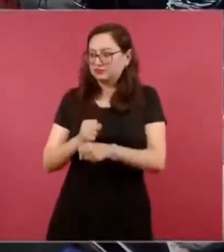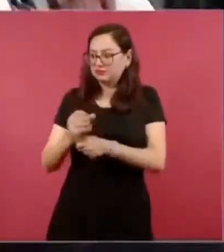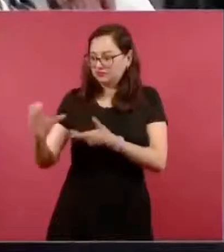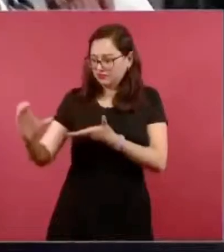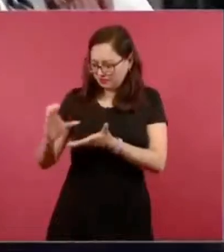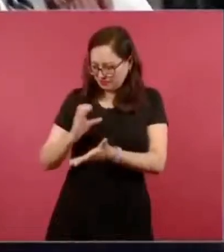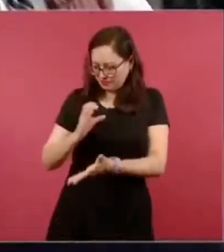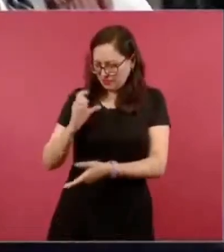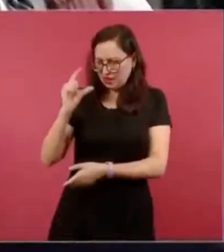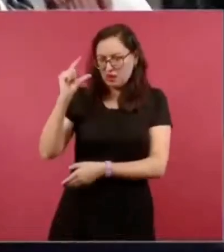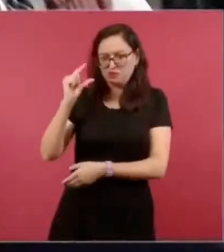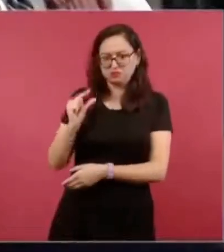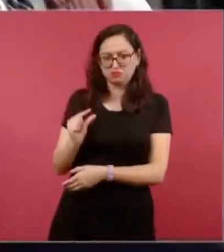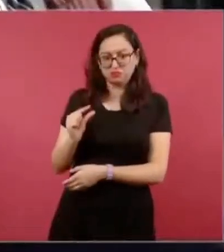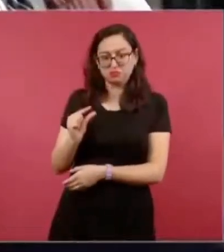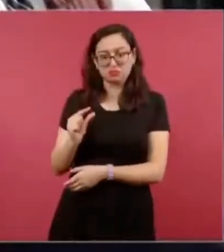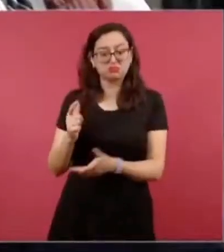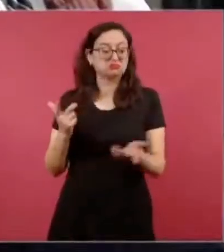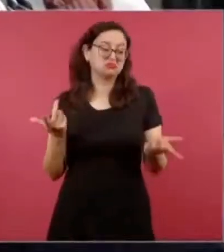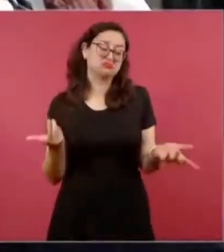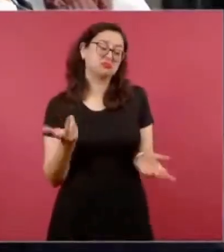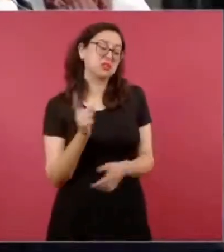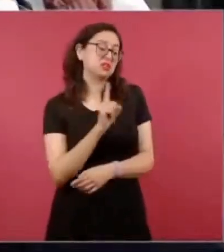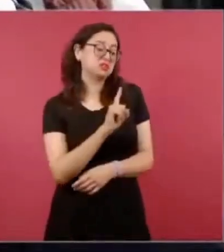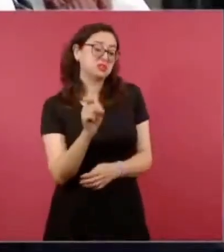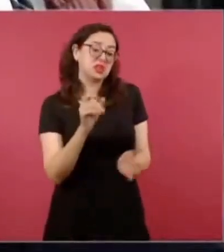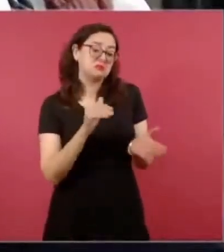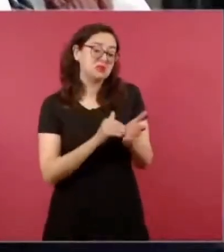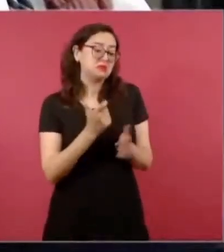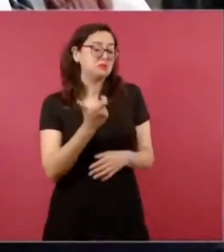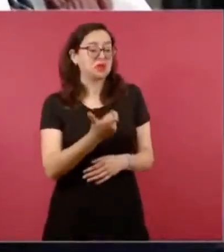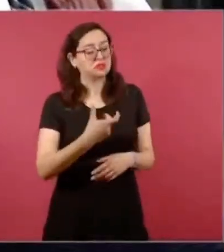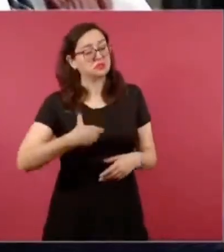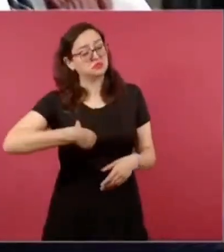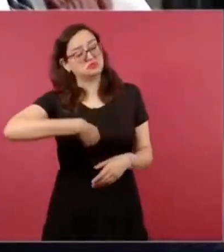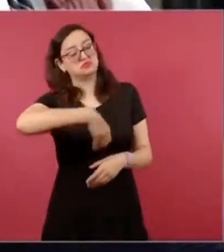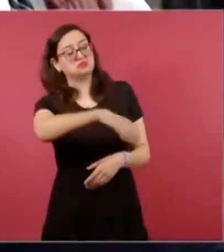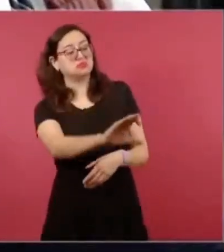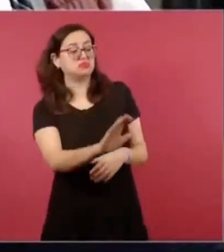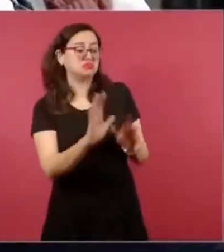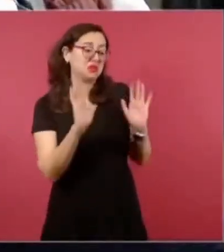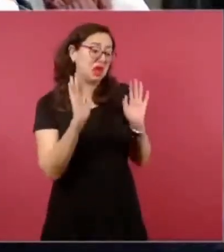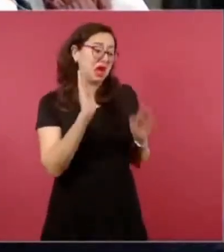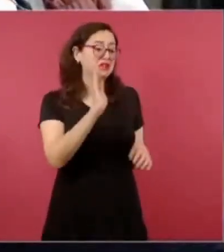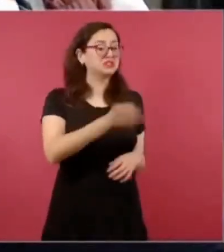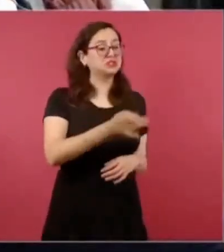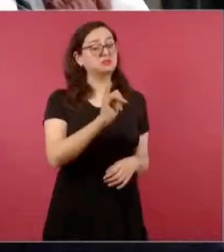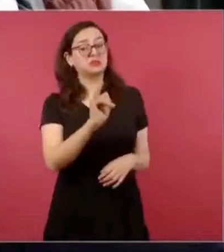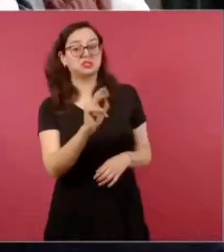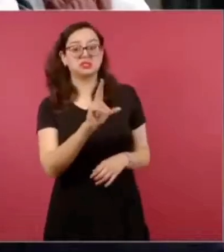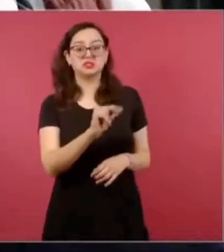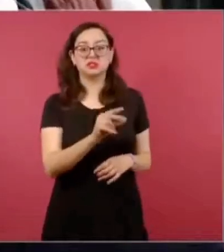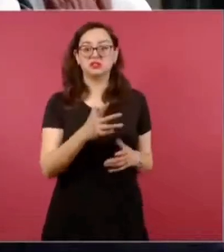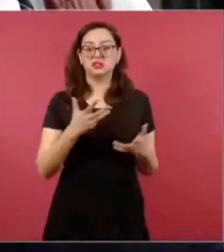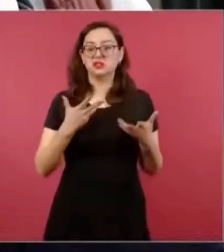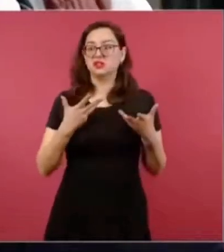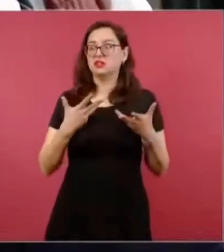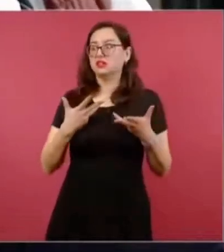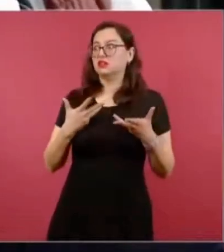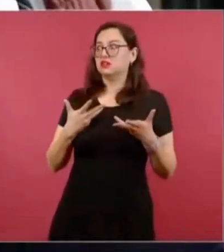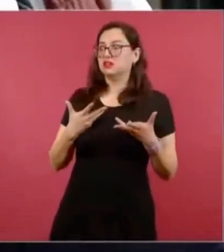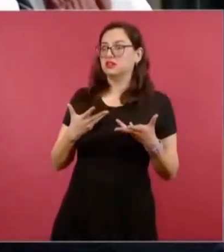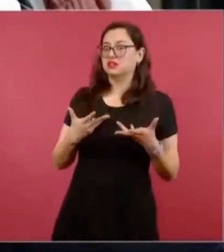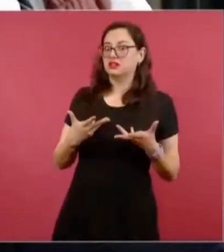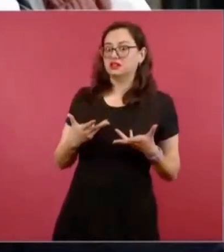tenemos 100,000 pesos para darte de liquidación, los tomas o los dejas. En esta idea del terrorismo laboral a la que